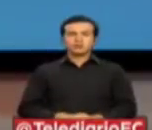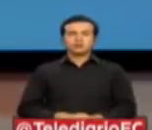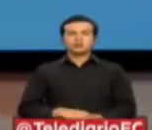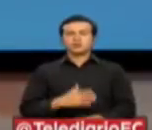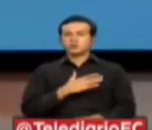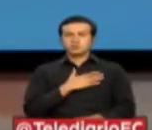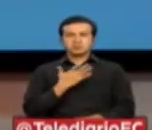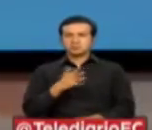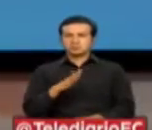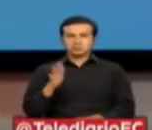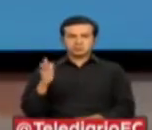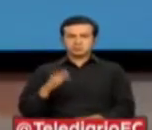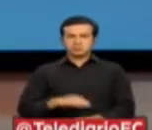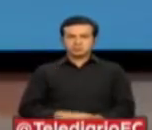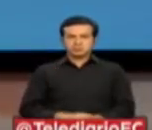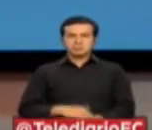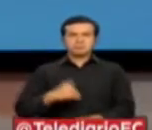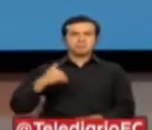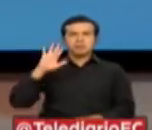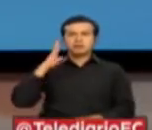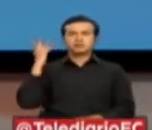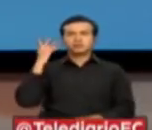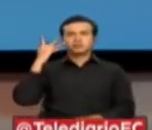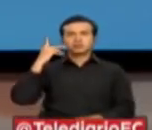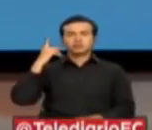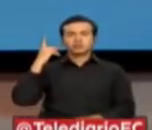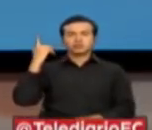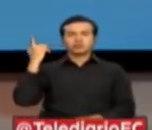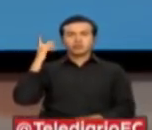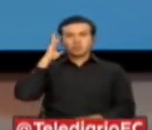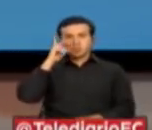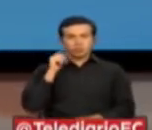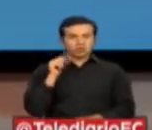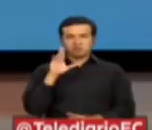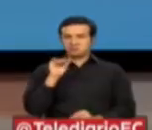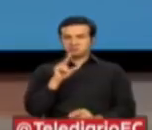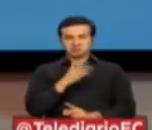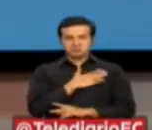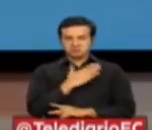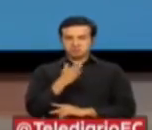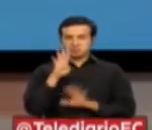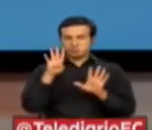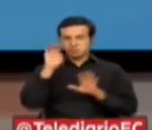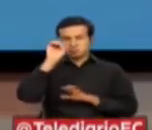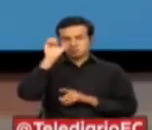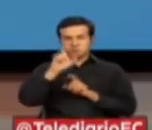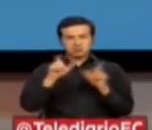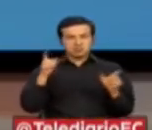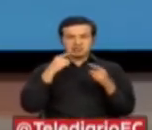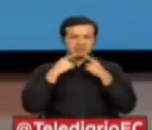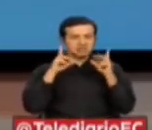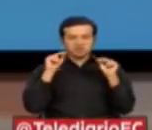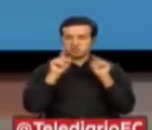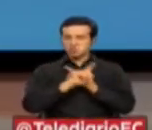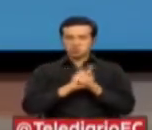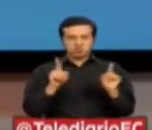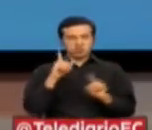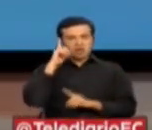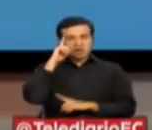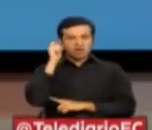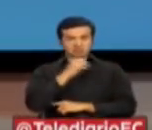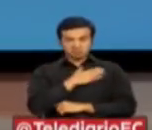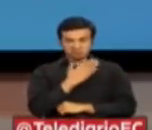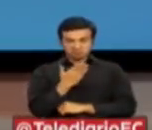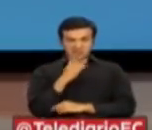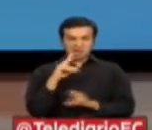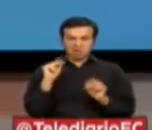no le cree es más alto en la ciudad de Cuenca, donde es el 90% el que dice que no cree en Guillermo